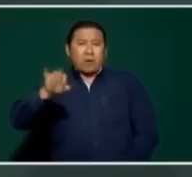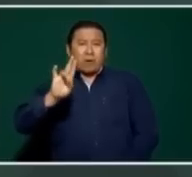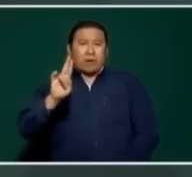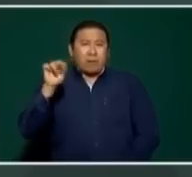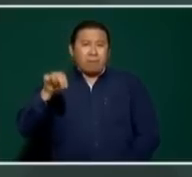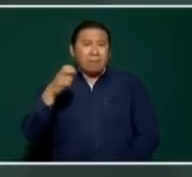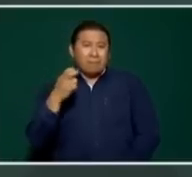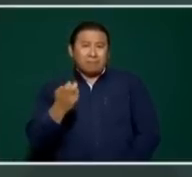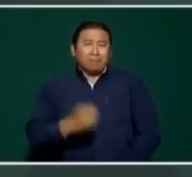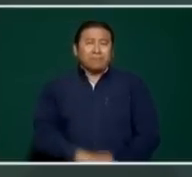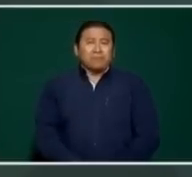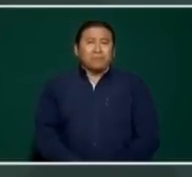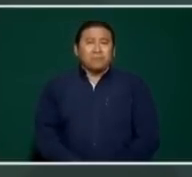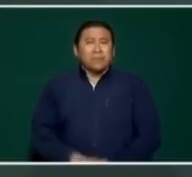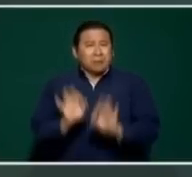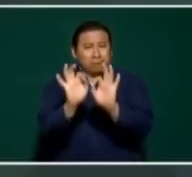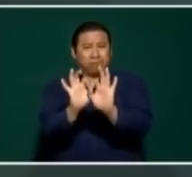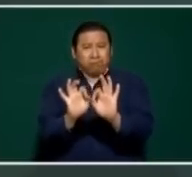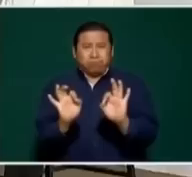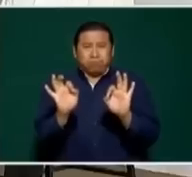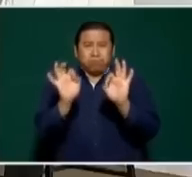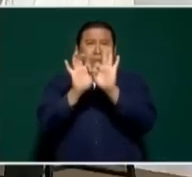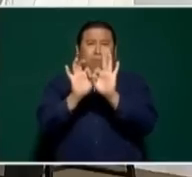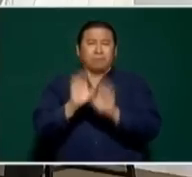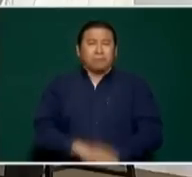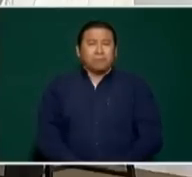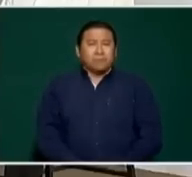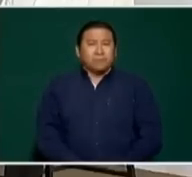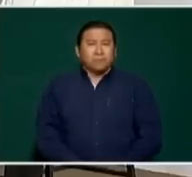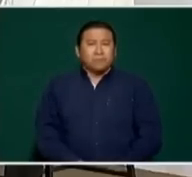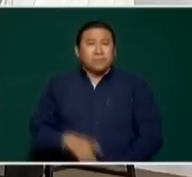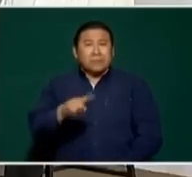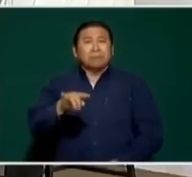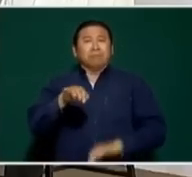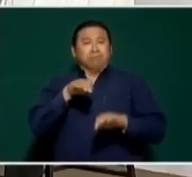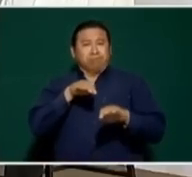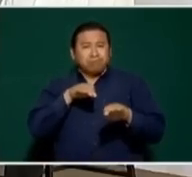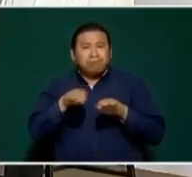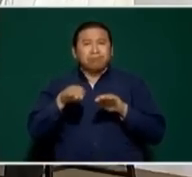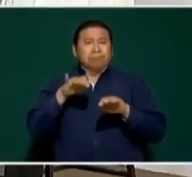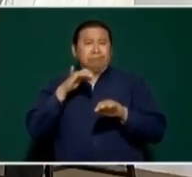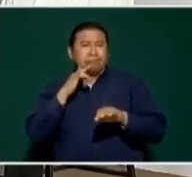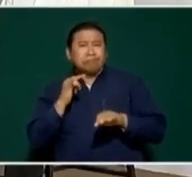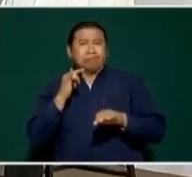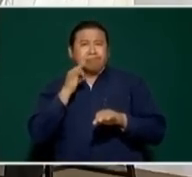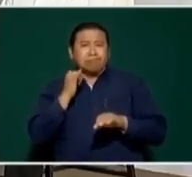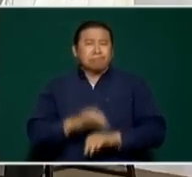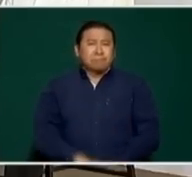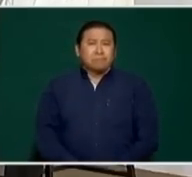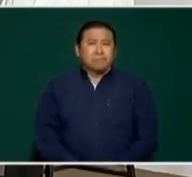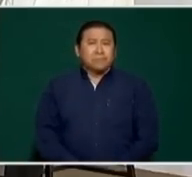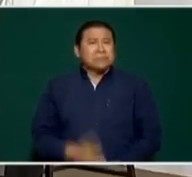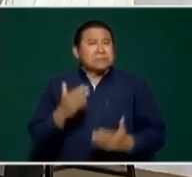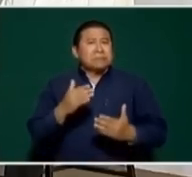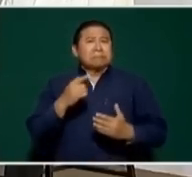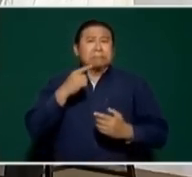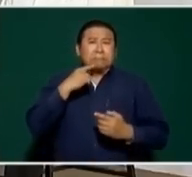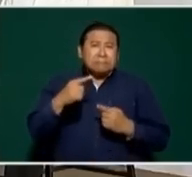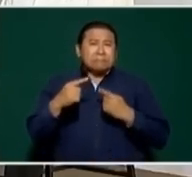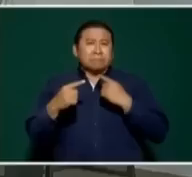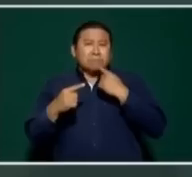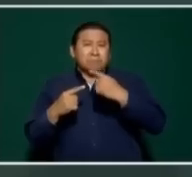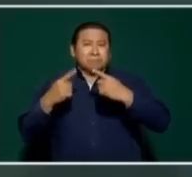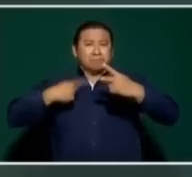Es muy importante esta labor, porque lo que más demanda